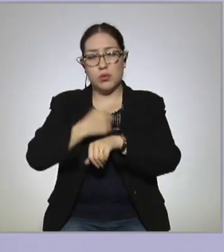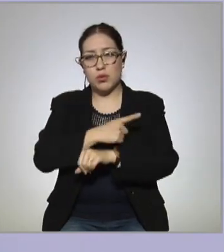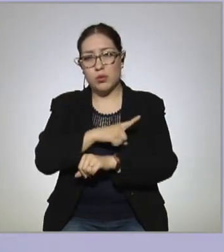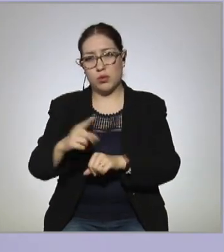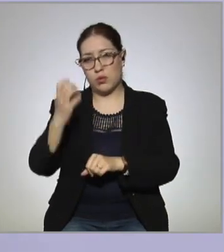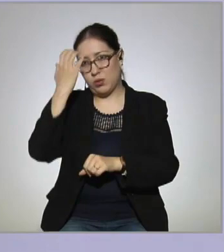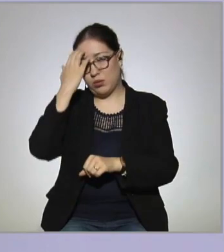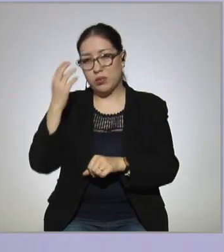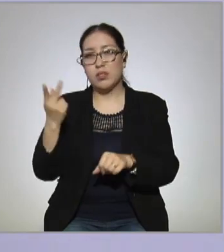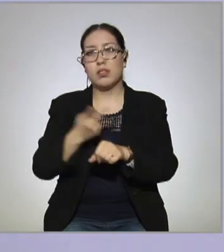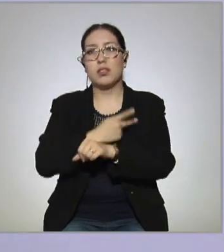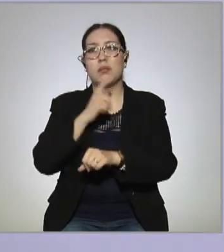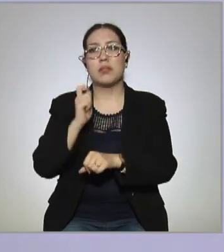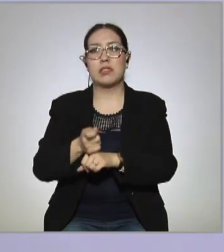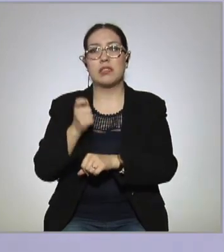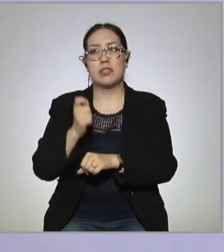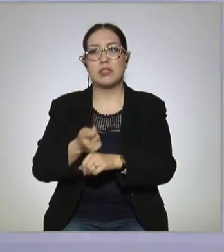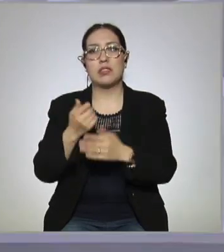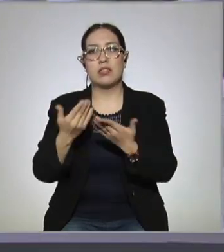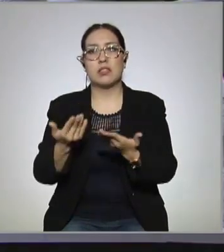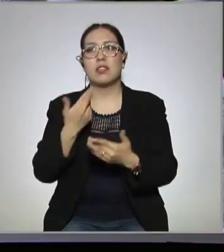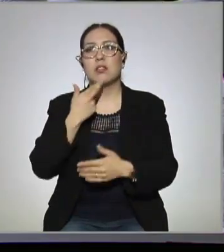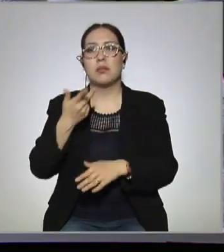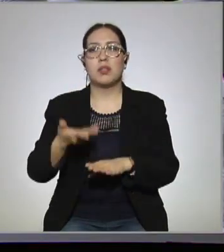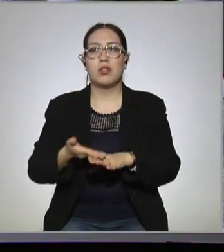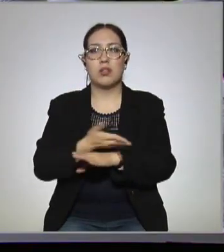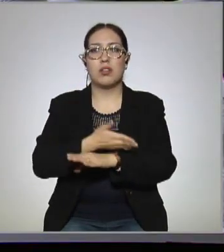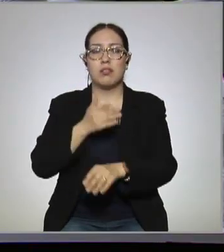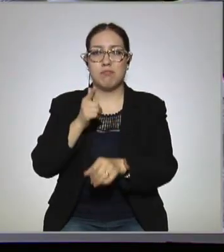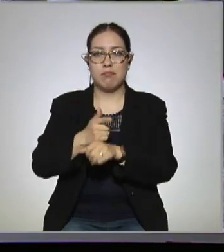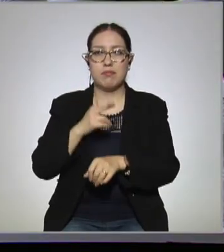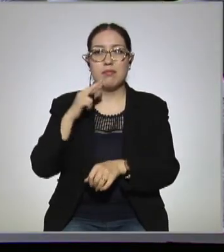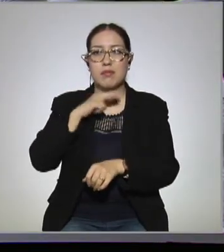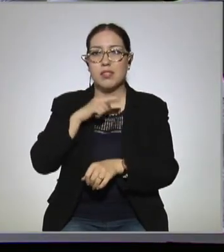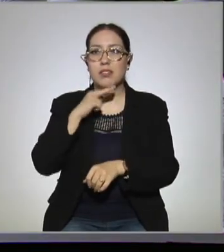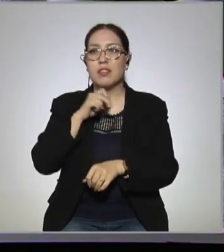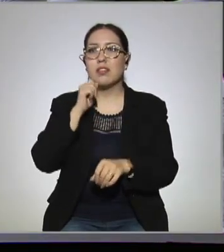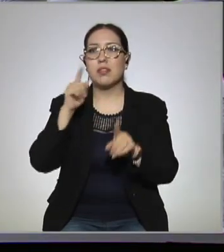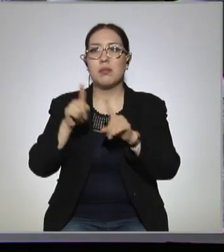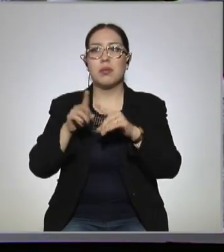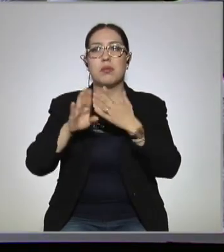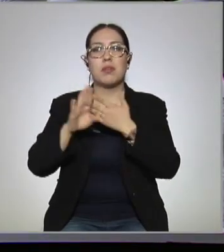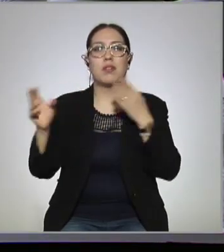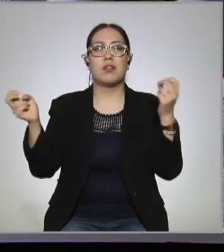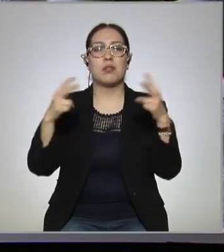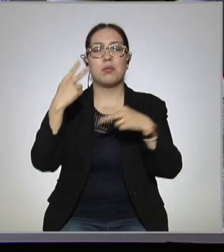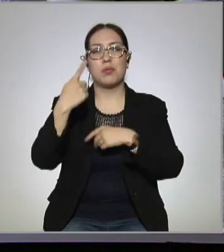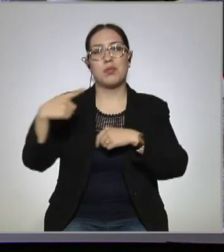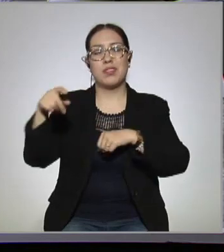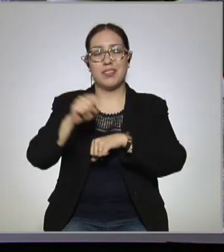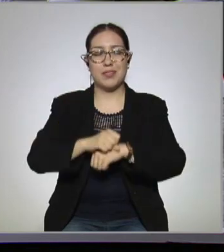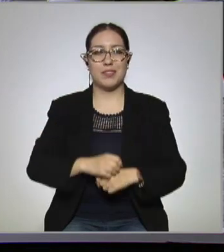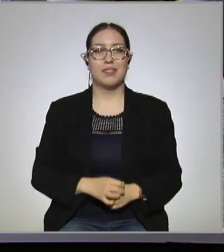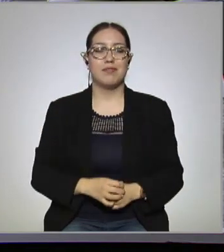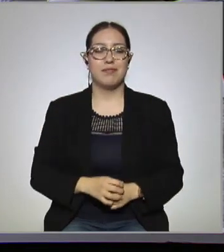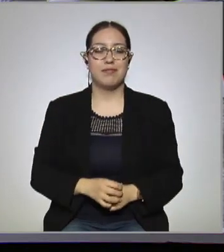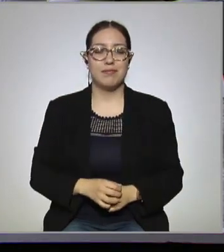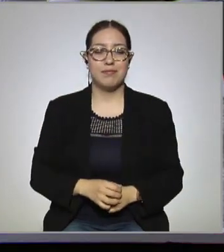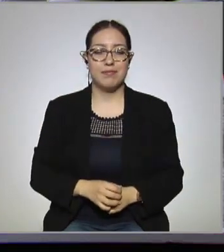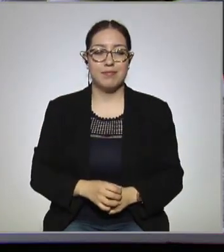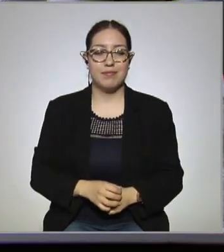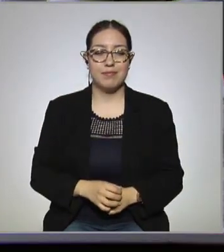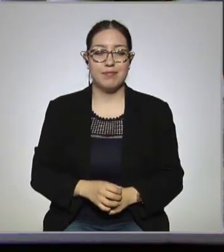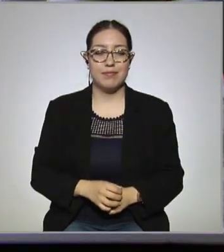qué es lo que está pasando, tratar lo más temprano posible y sobre todo prevenir. Nos vemos la próxima semana. Esto fue Diálogos en Confianza.